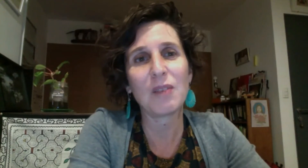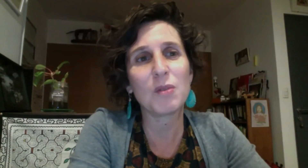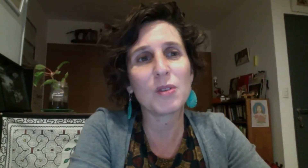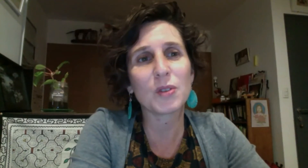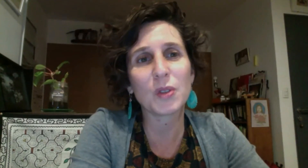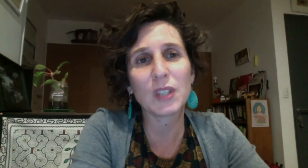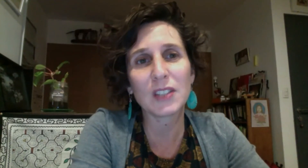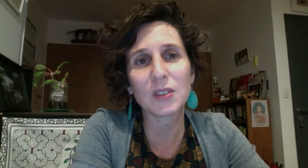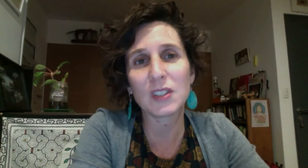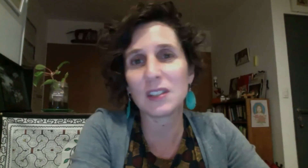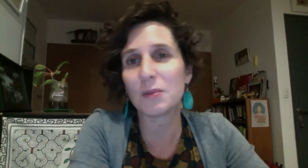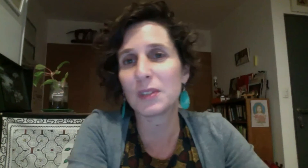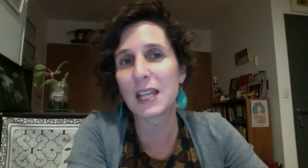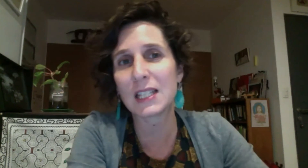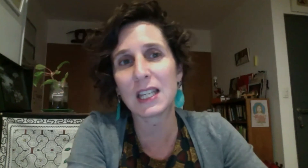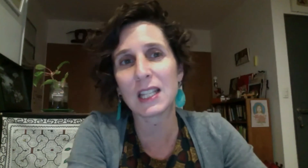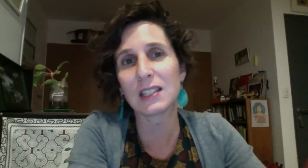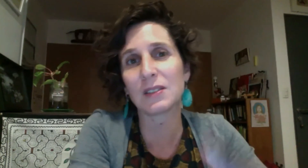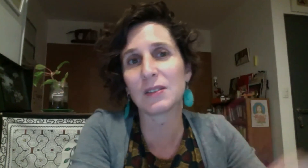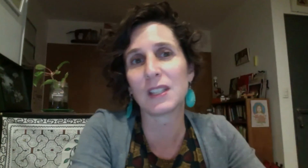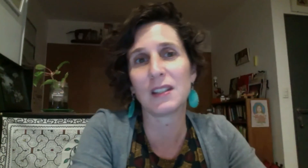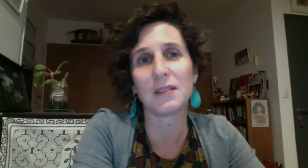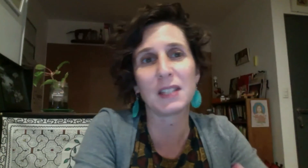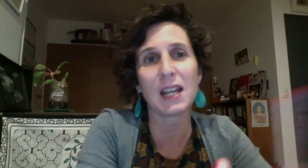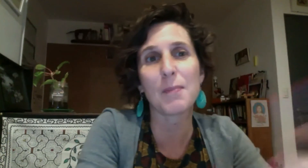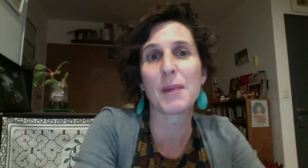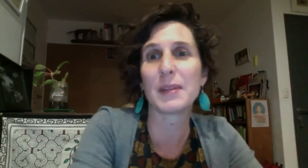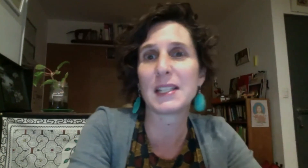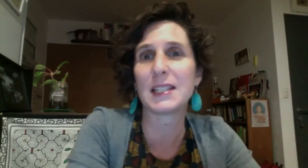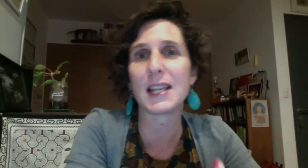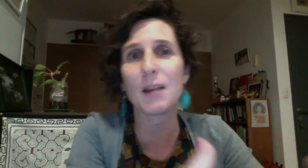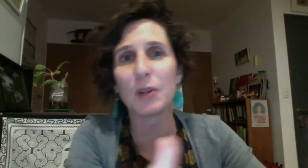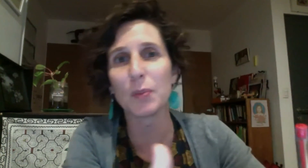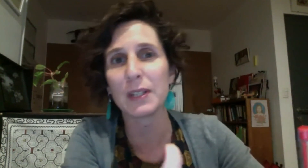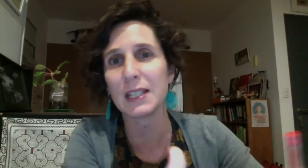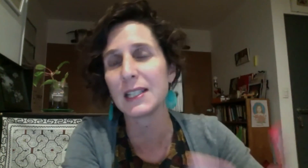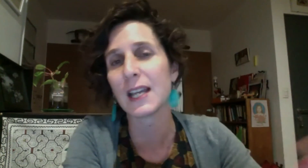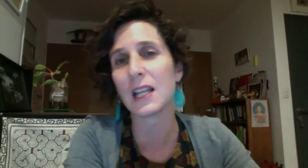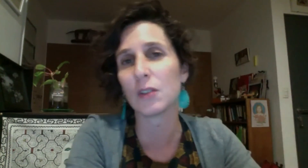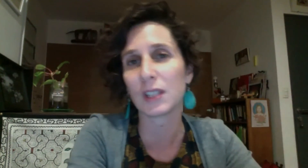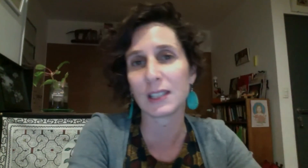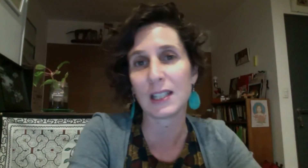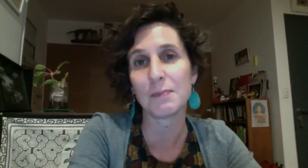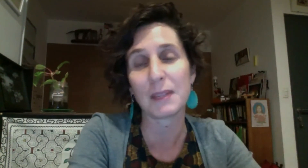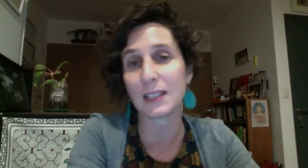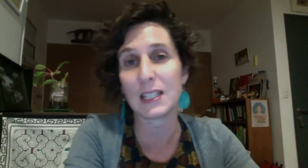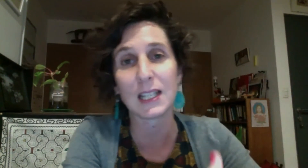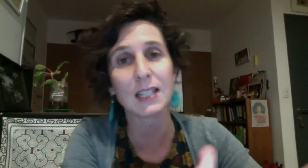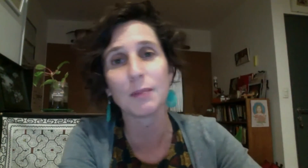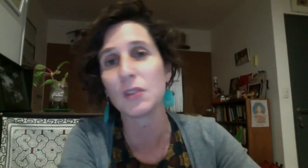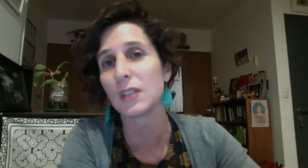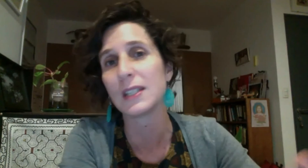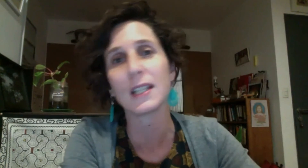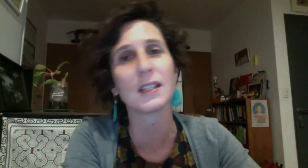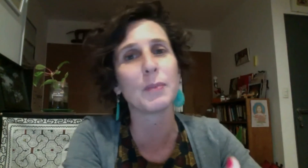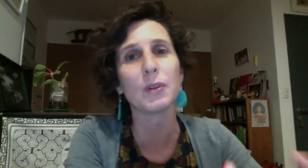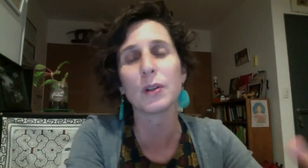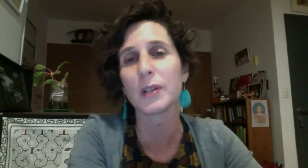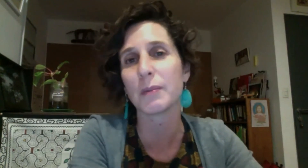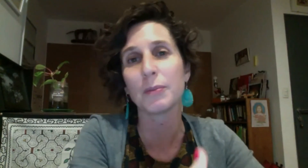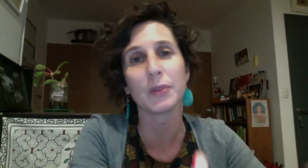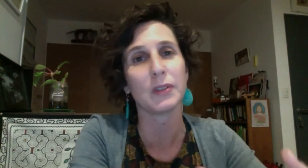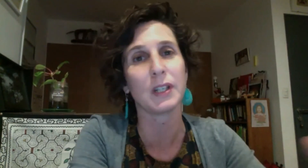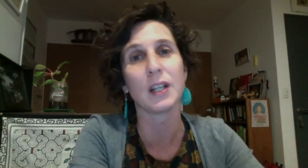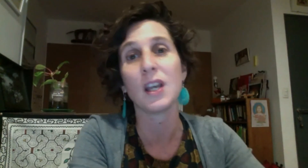En algunos contextos y circunstancias será más presencial, menos presencial, en otras más a distancia, menos a distancia, pero creo